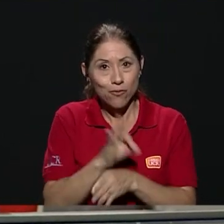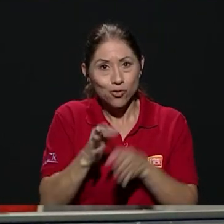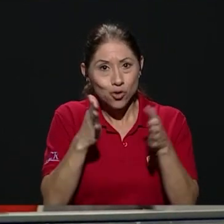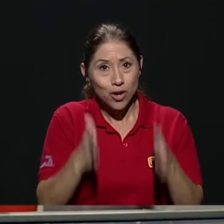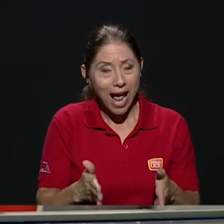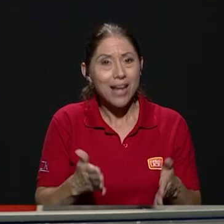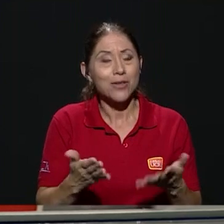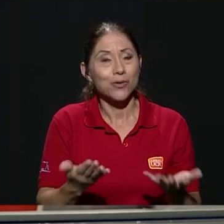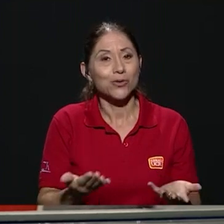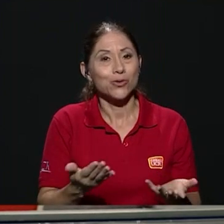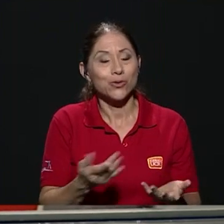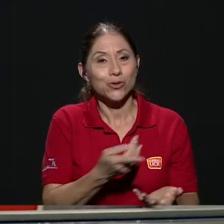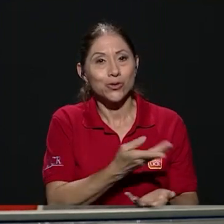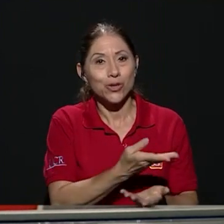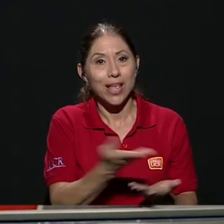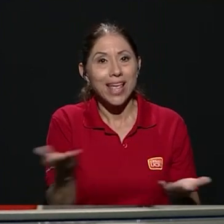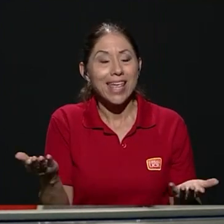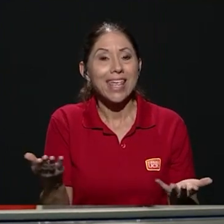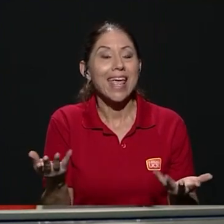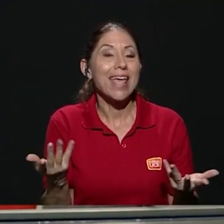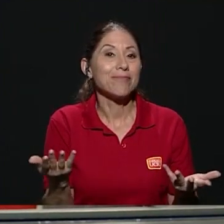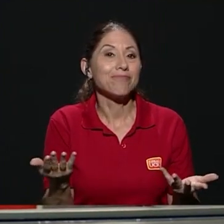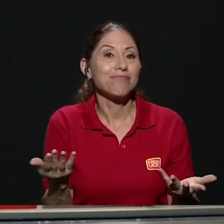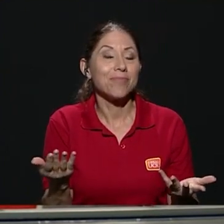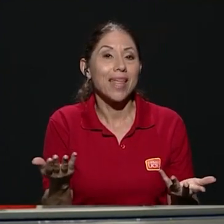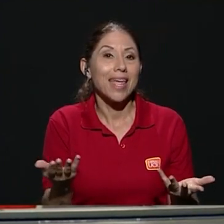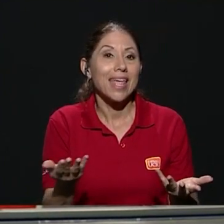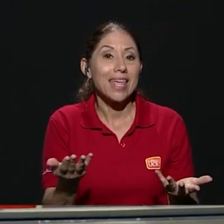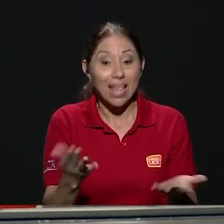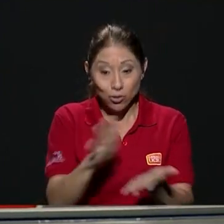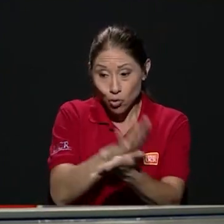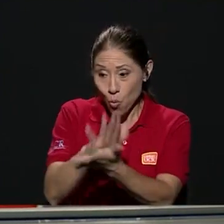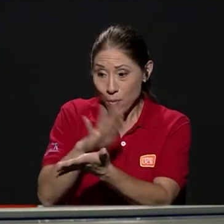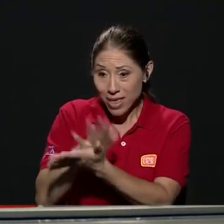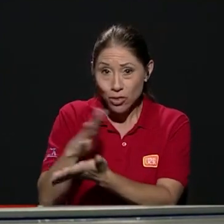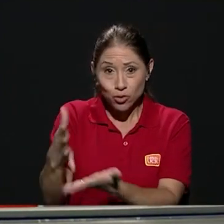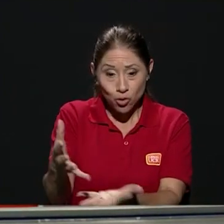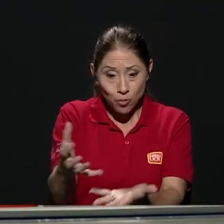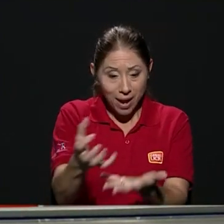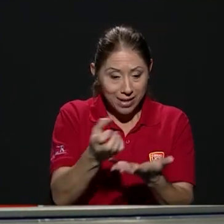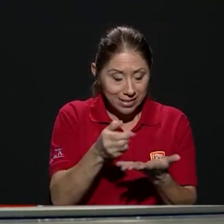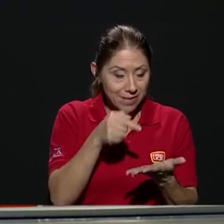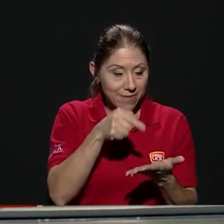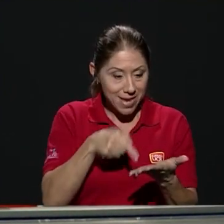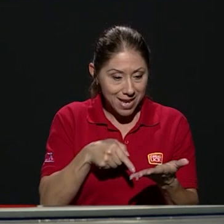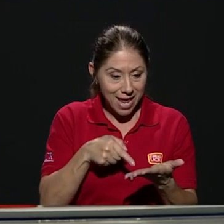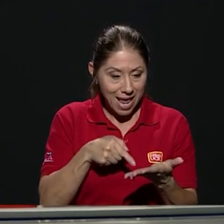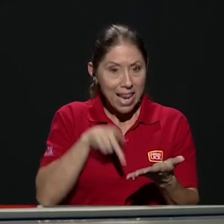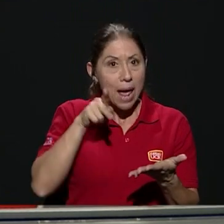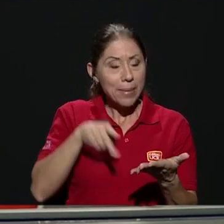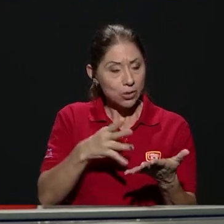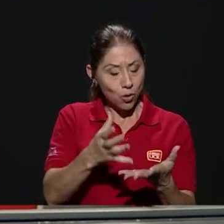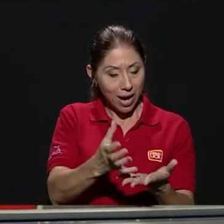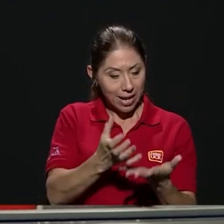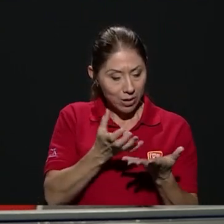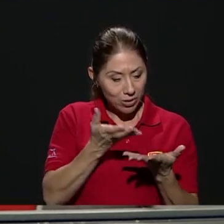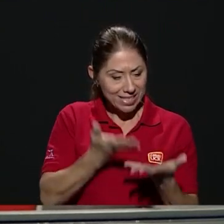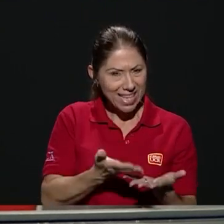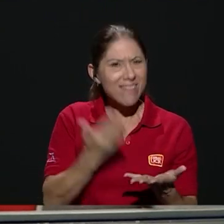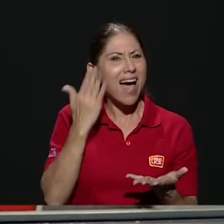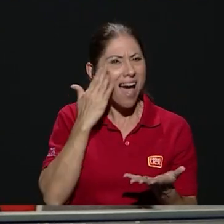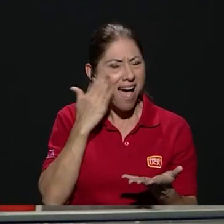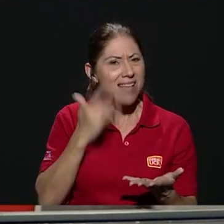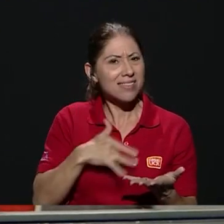a los funcionarios que van a recibir esos documentos que nosotros estamos recogiendo, que la persona que los